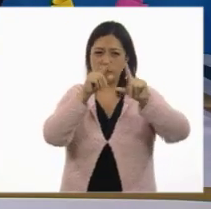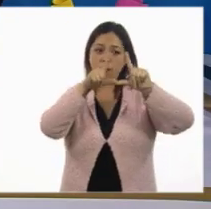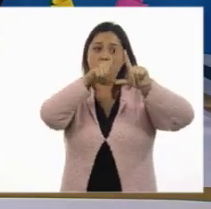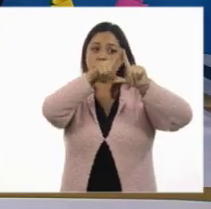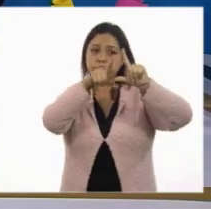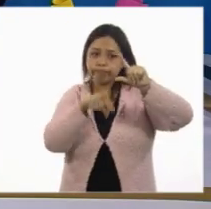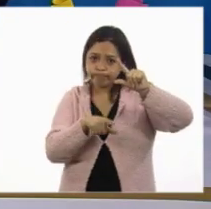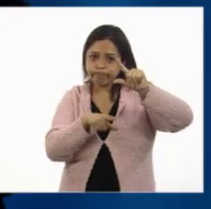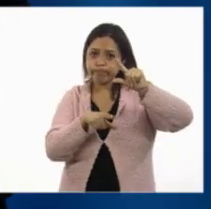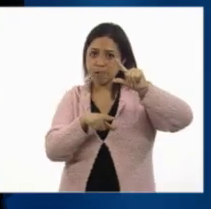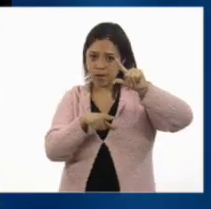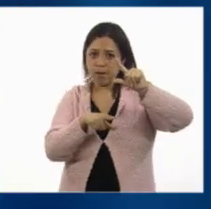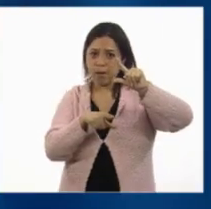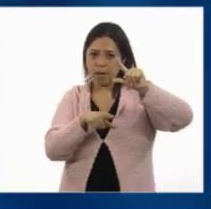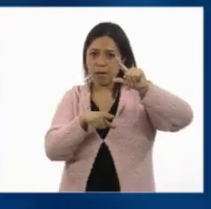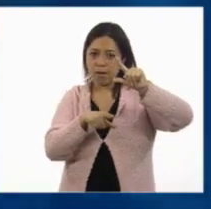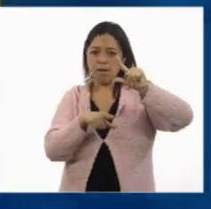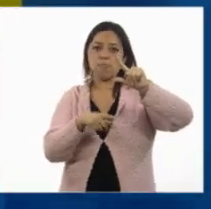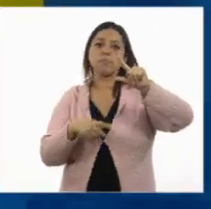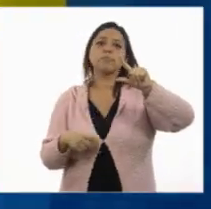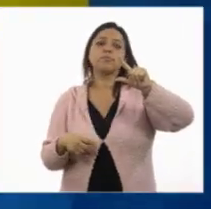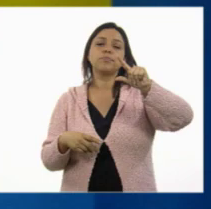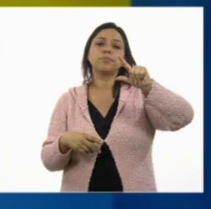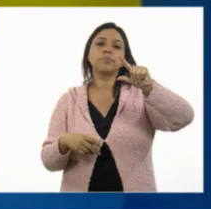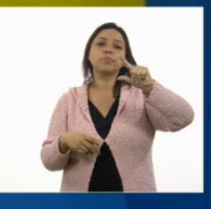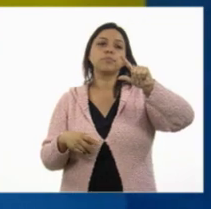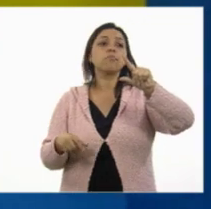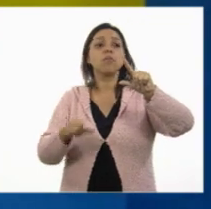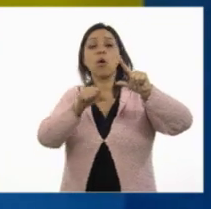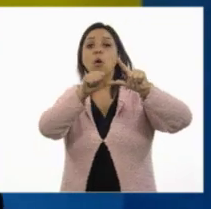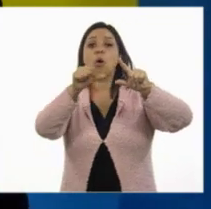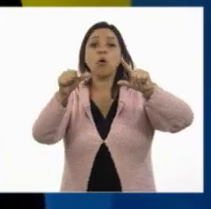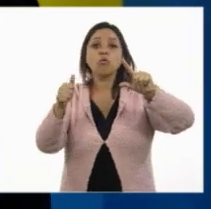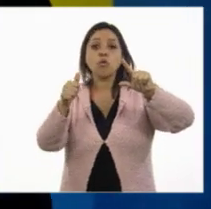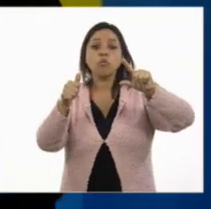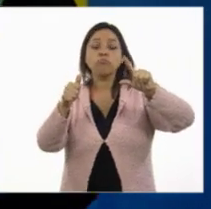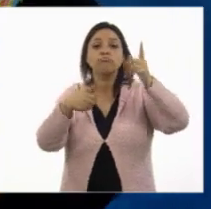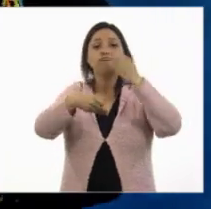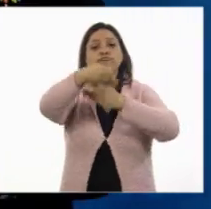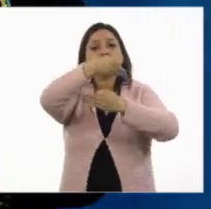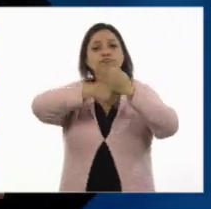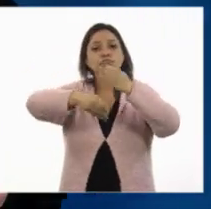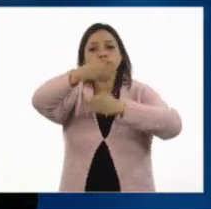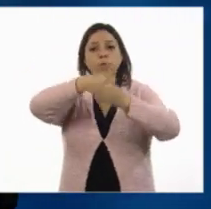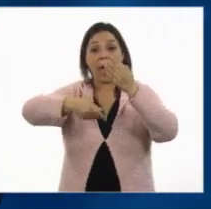si fuera 90 grados, sería aquí. ¿Cuál más, Aníbal? Todos sus ángulos.